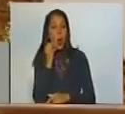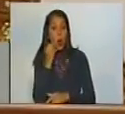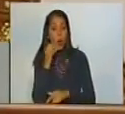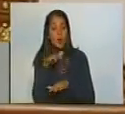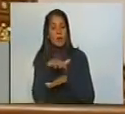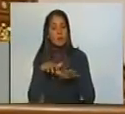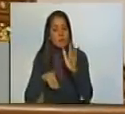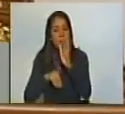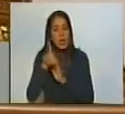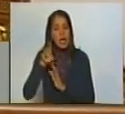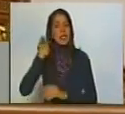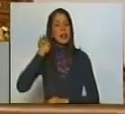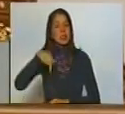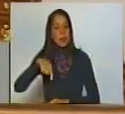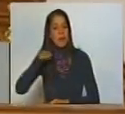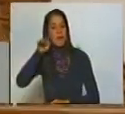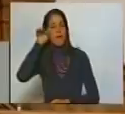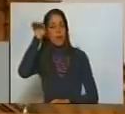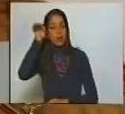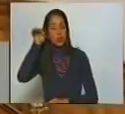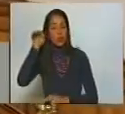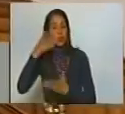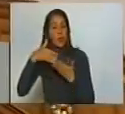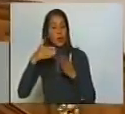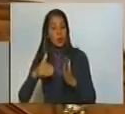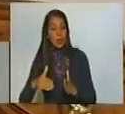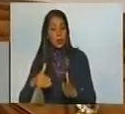sino también de las futuras generaciones. Por eso,